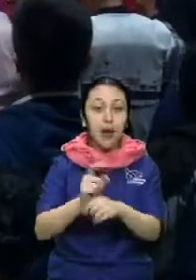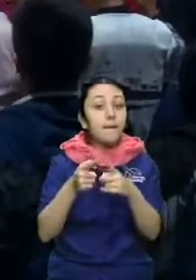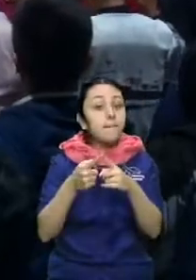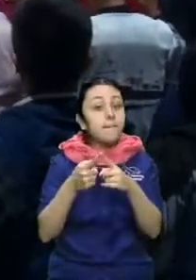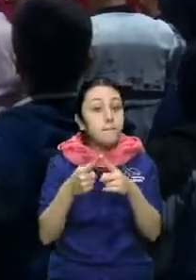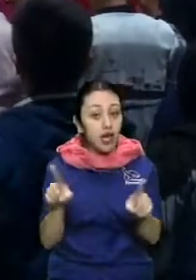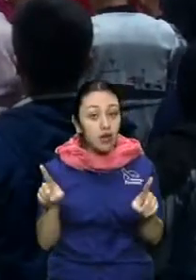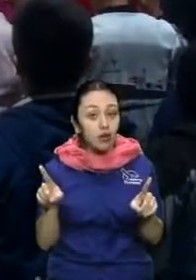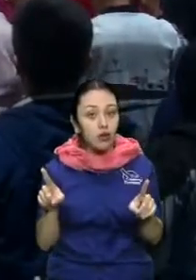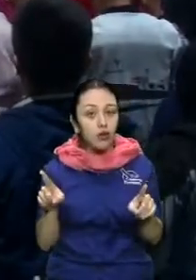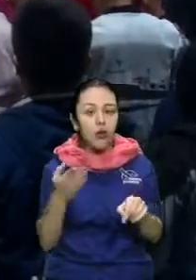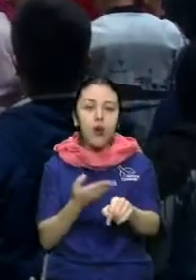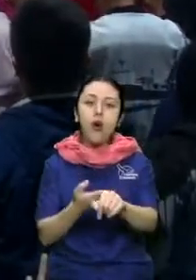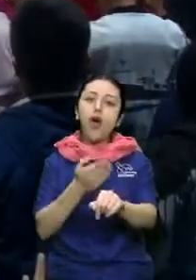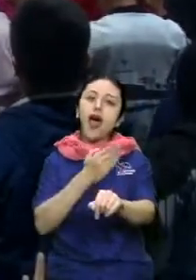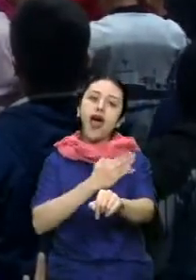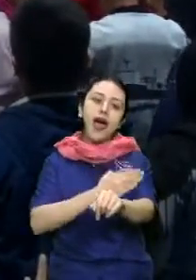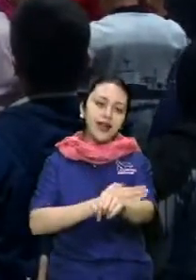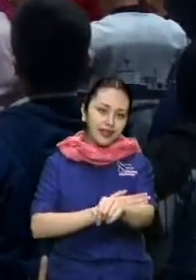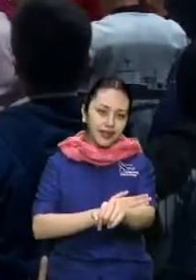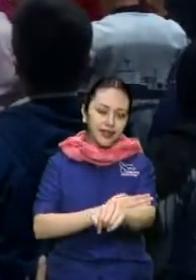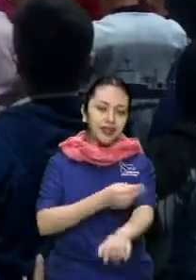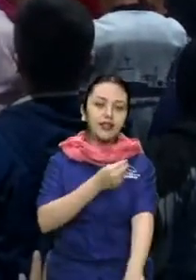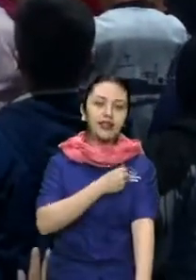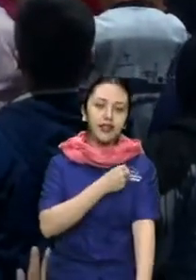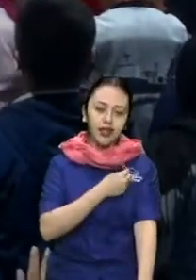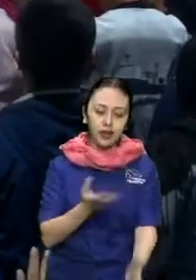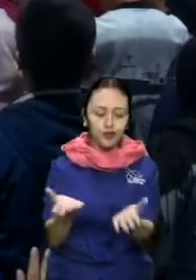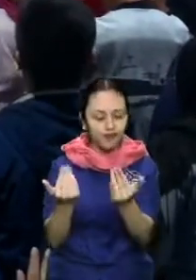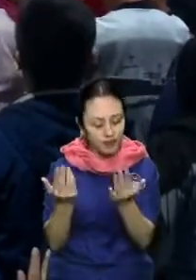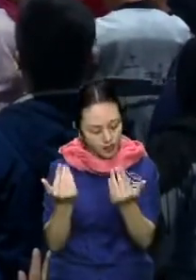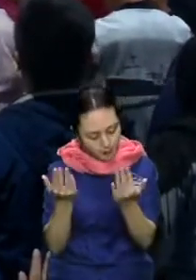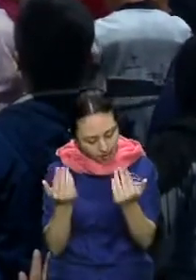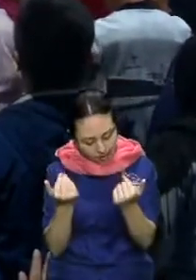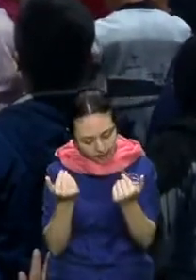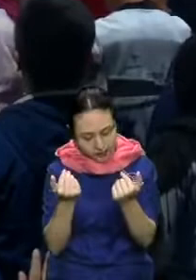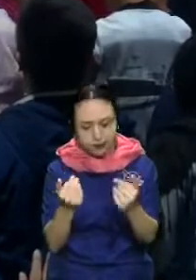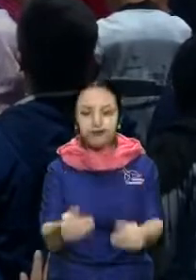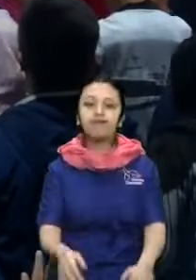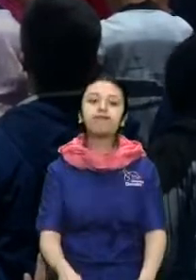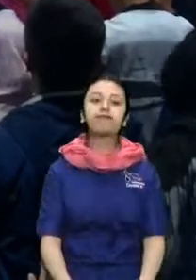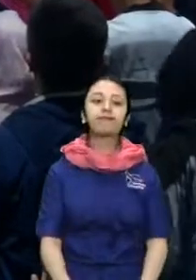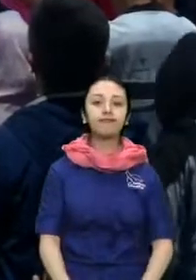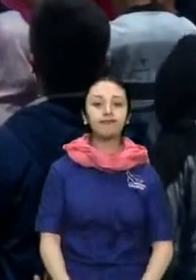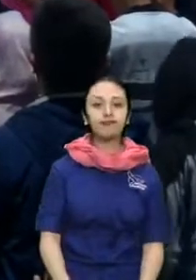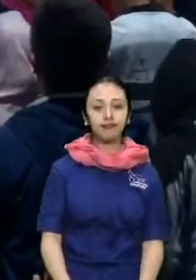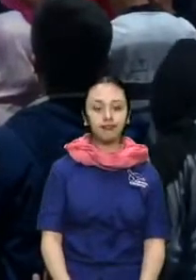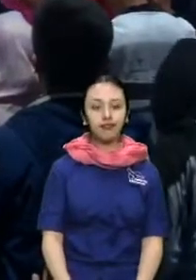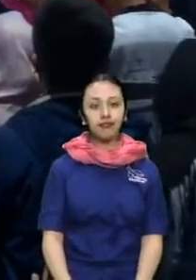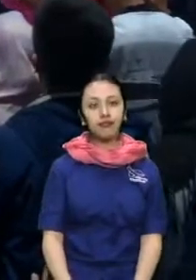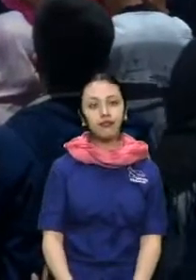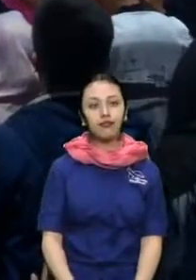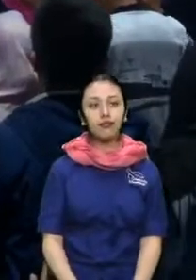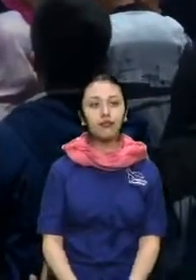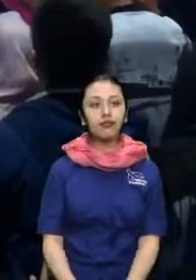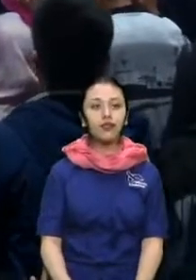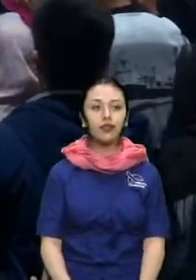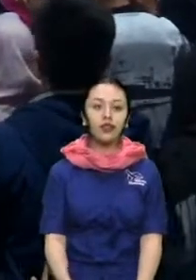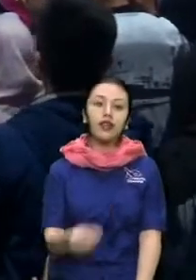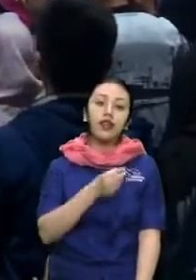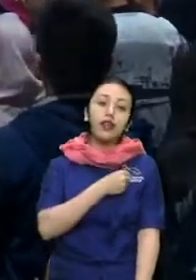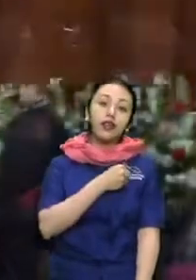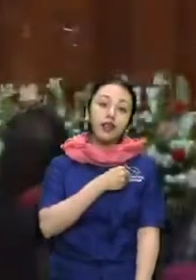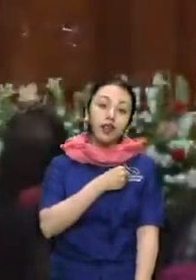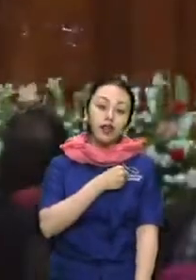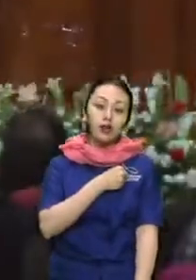pero no quiero dejarlo fuera a usted. Porque yo podría llamar a los hermanos acá y después ya no le voy a dar lugar a usted para que venga